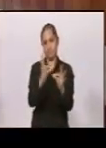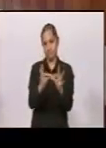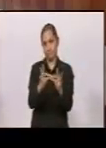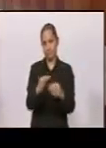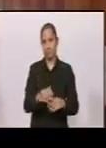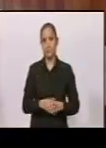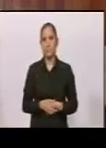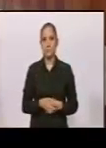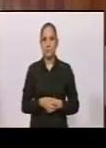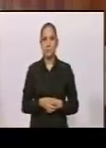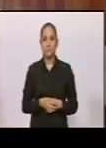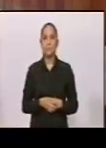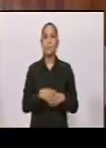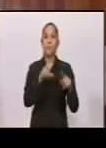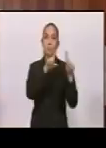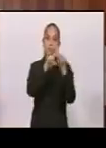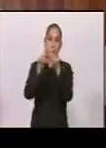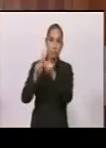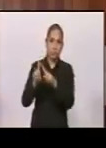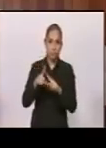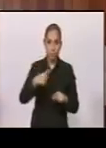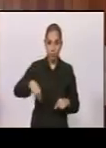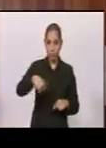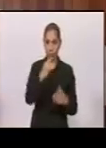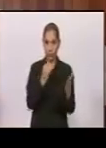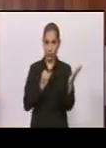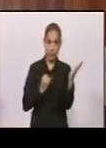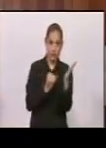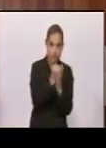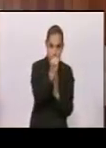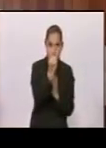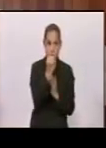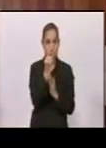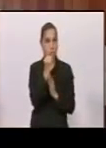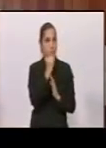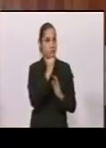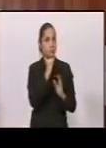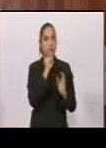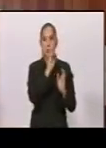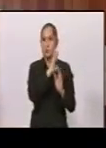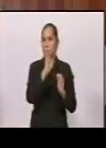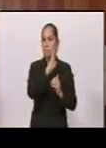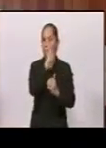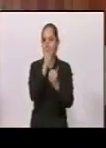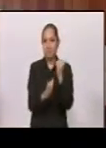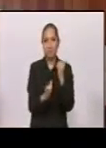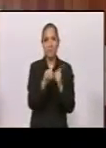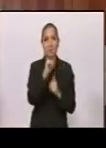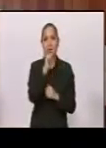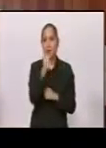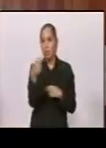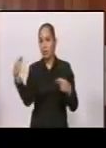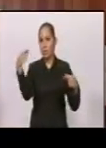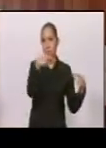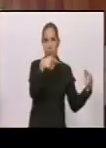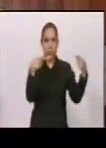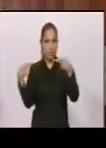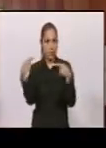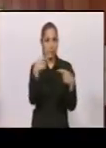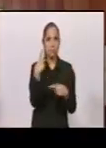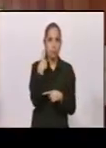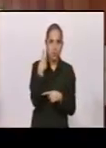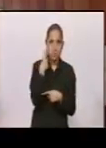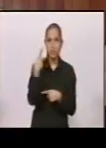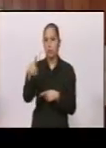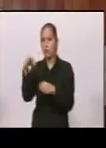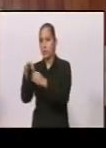Las decisiones judiciales pusieron fin a las diferencias político-electorales en